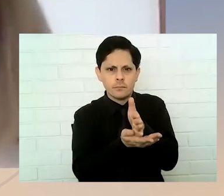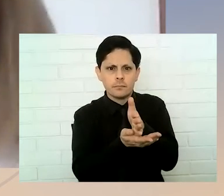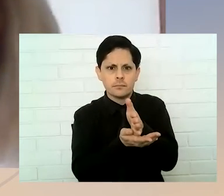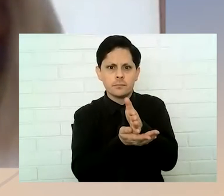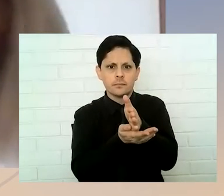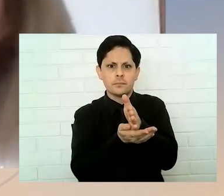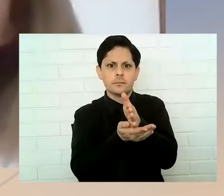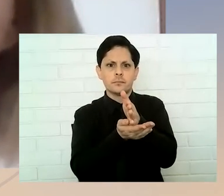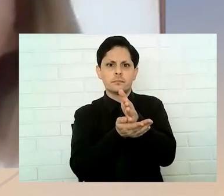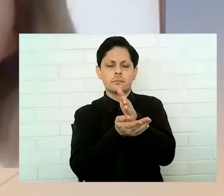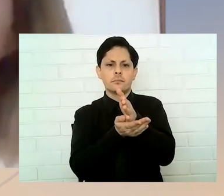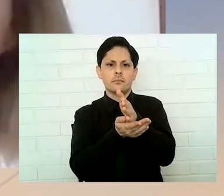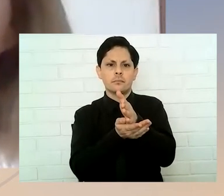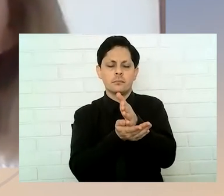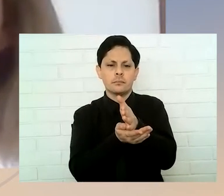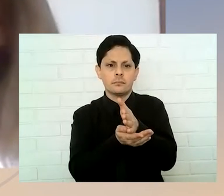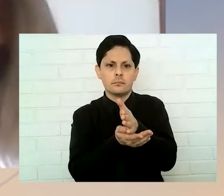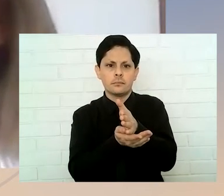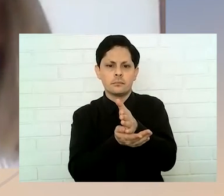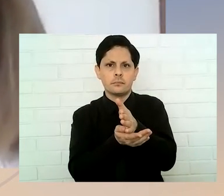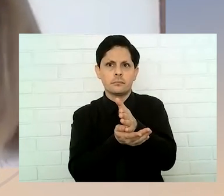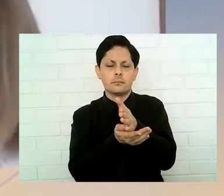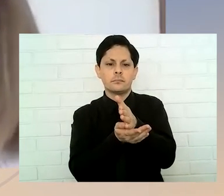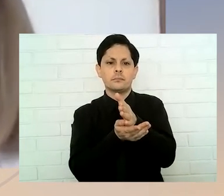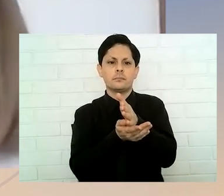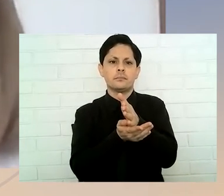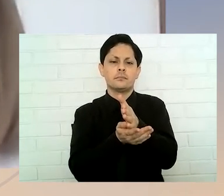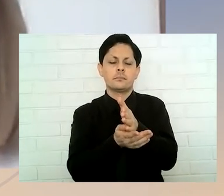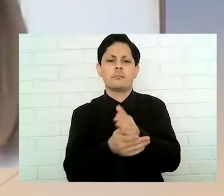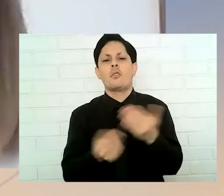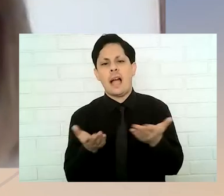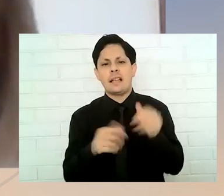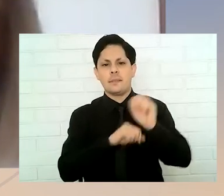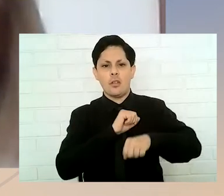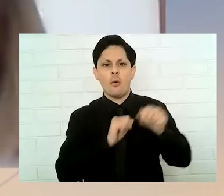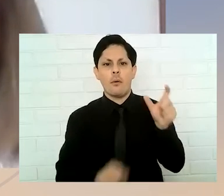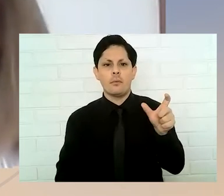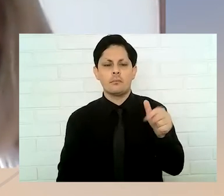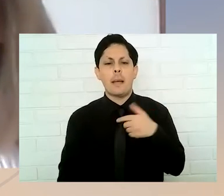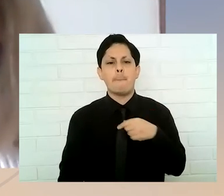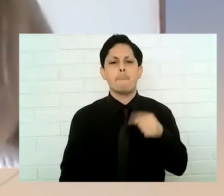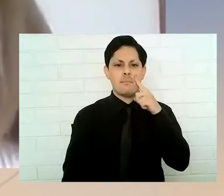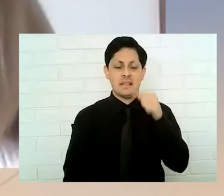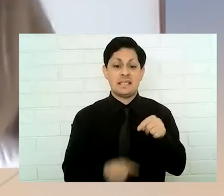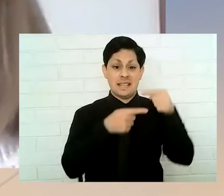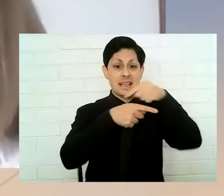el fondo, también quiero decir, lo que ha fundamentado epistemológicamente mis líneas de investigación.